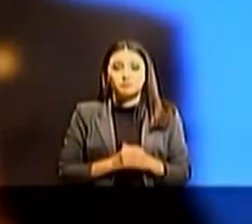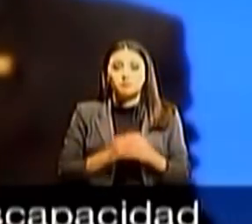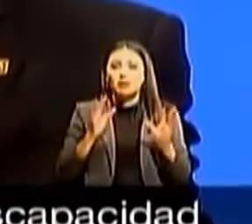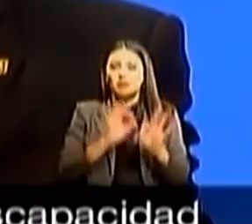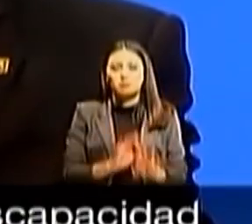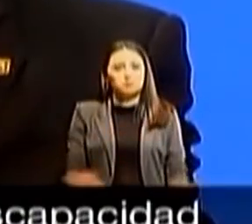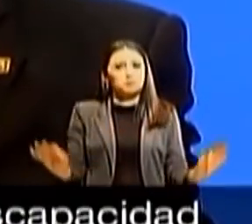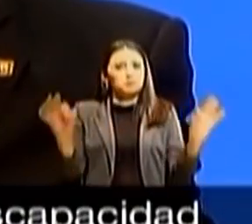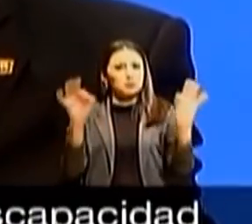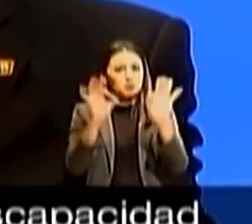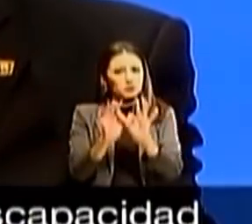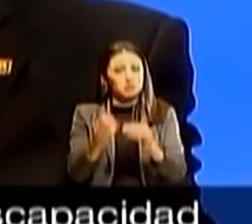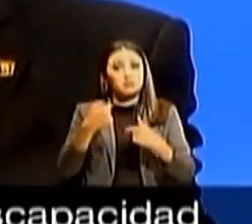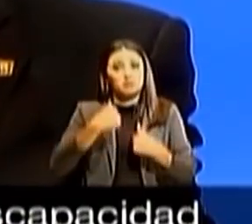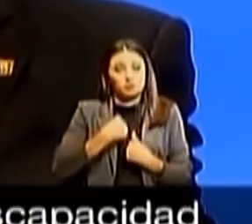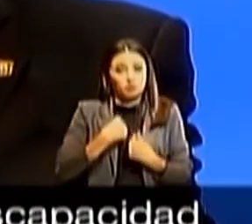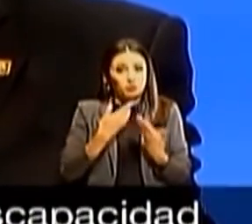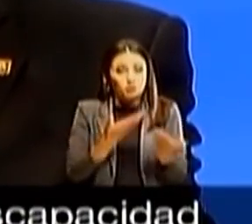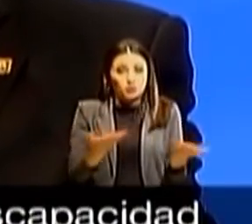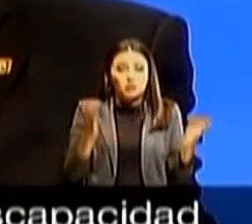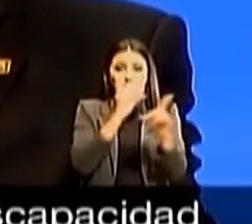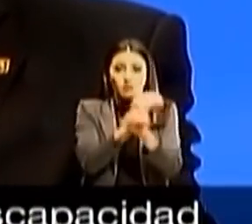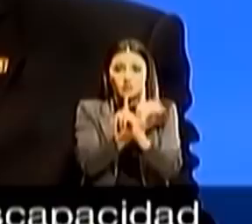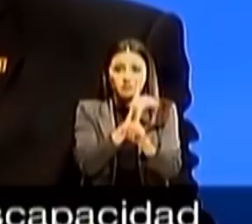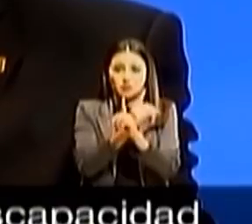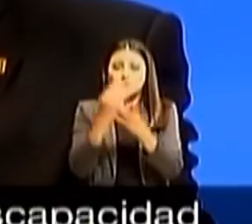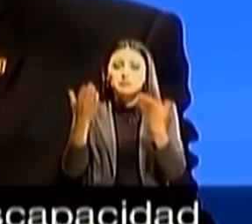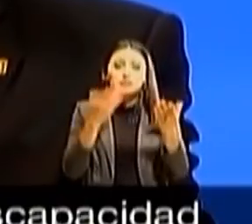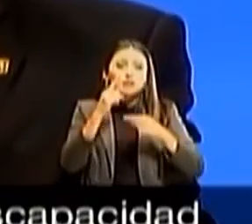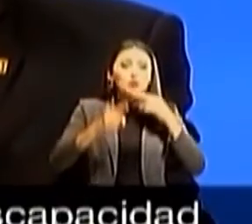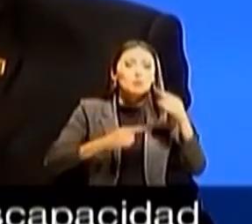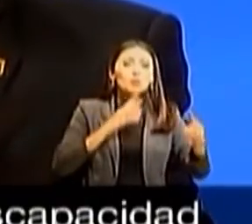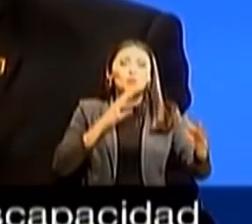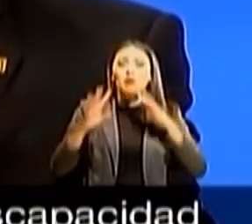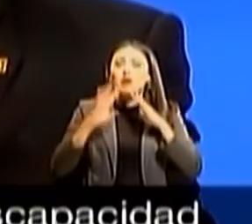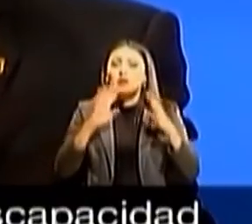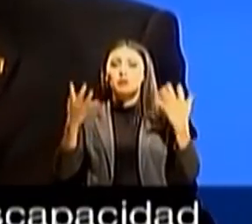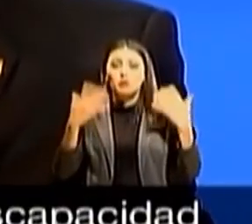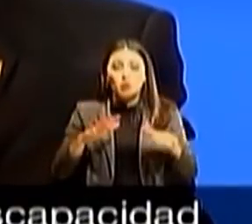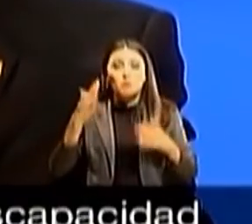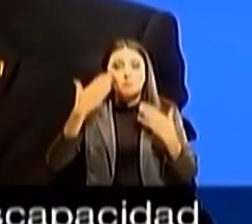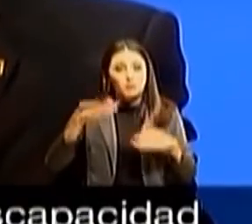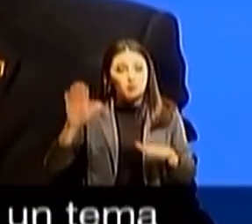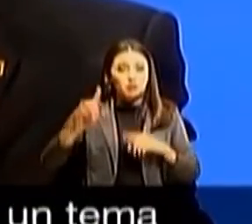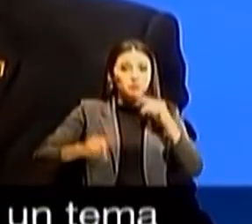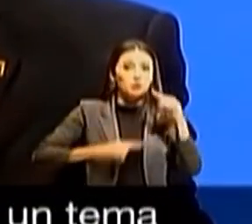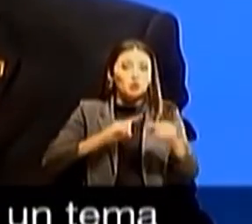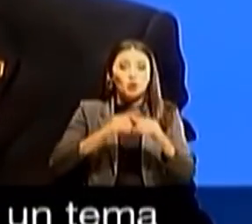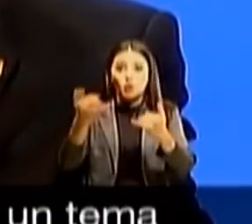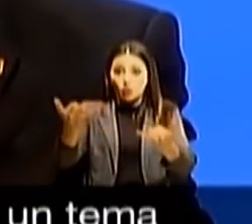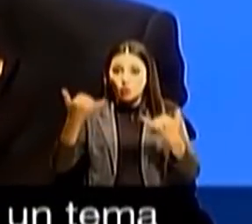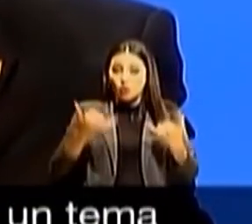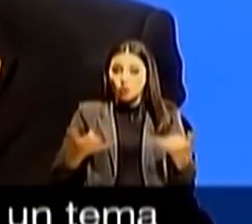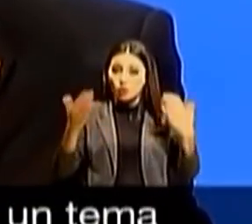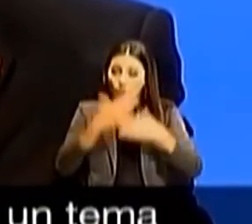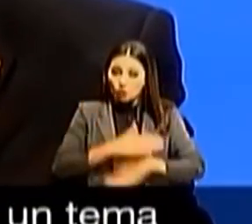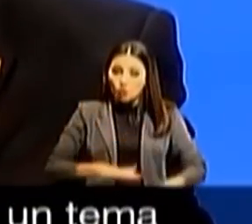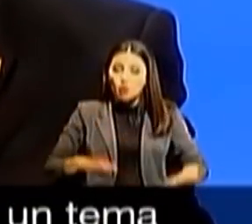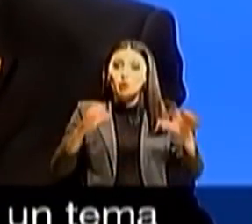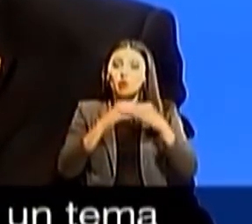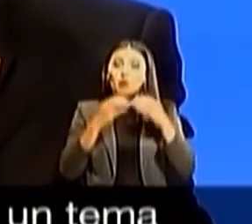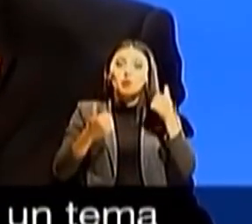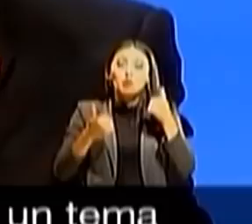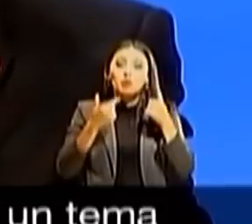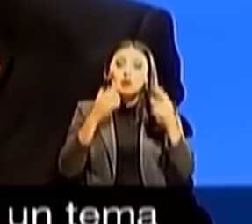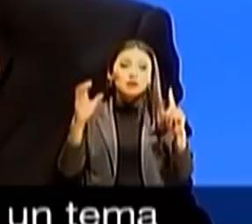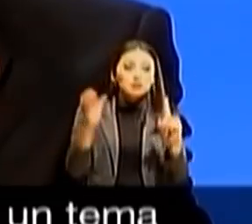primordial, digo, es situar la discapacidad en el discurso de los derechos. Por ello, hoy la discapacidad es un tema